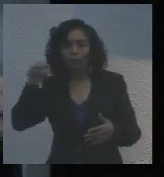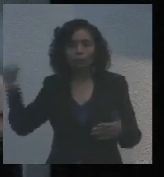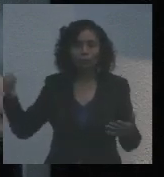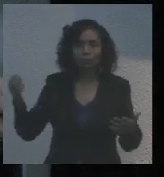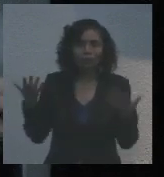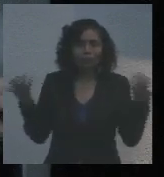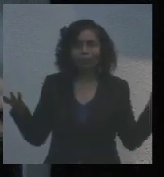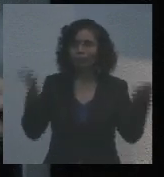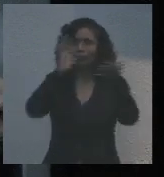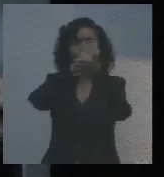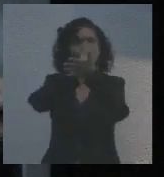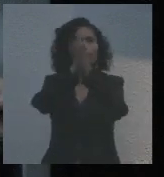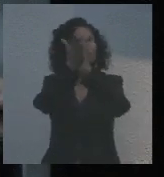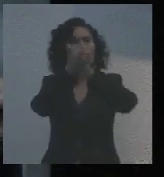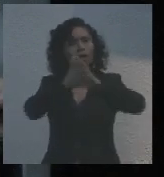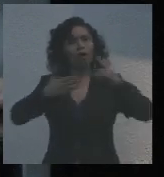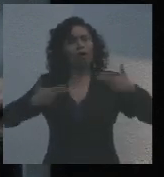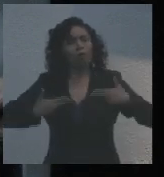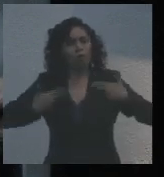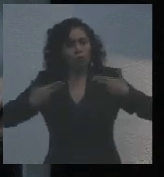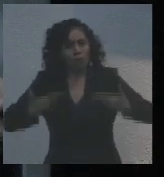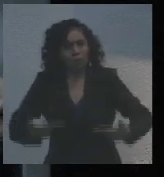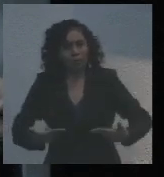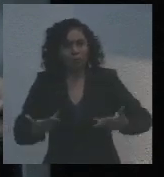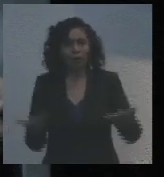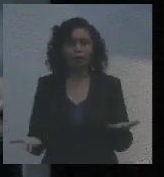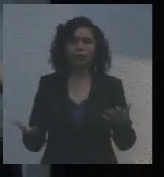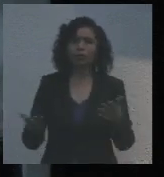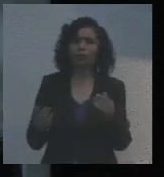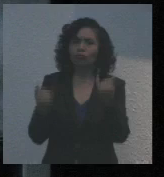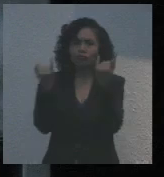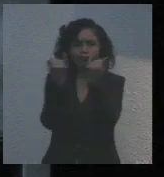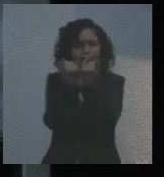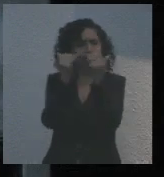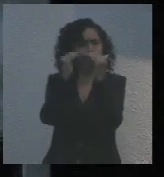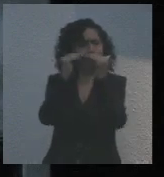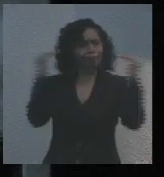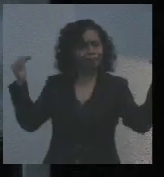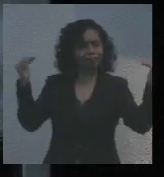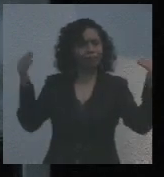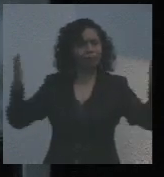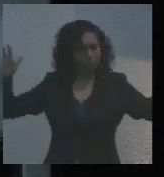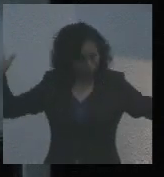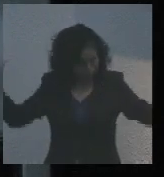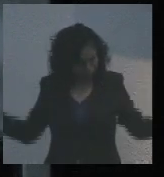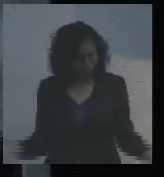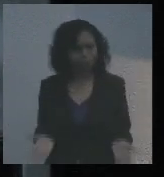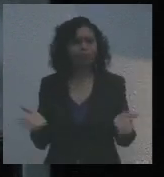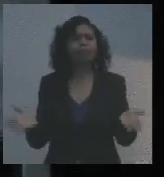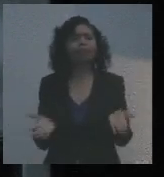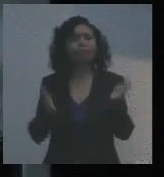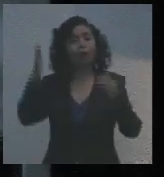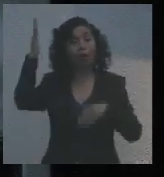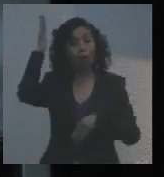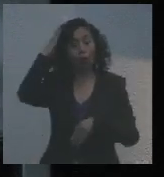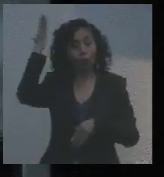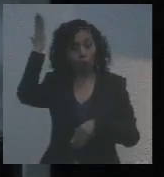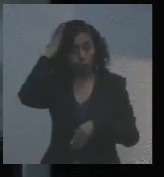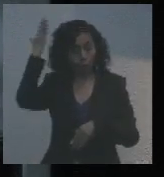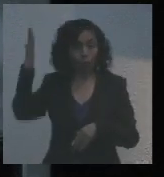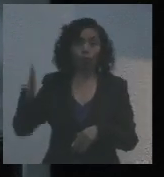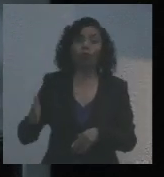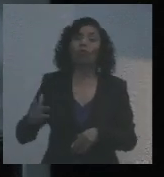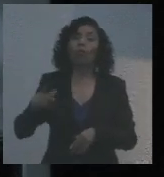transformación humanista y una democracia paritaria impulsadas y lideradas por la gobernadora